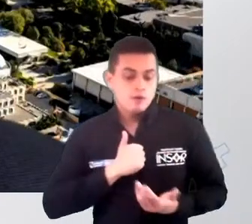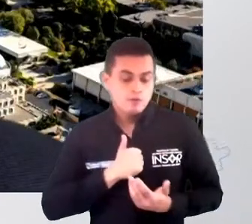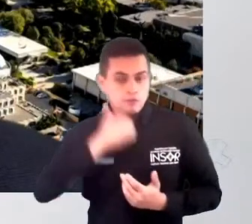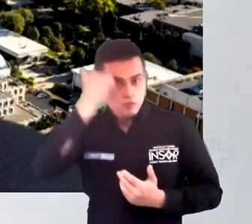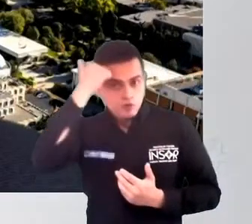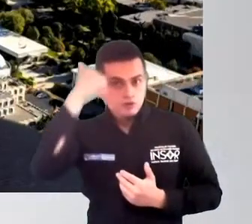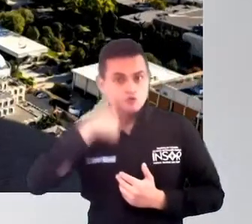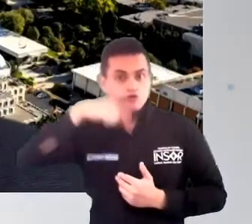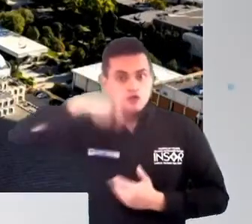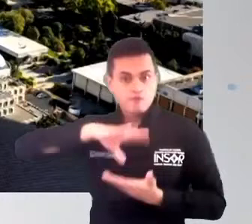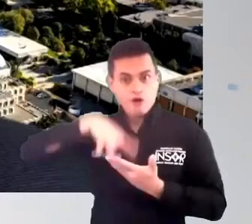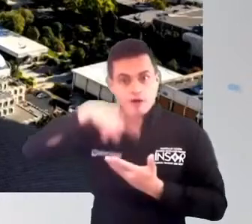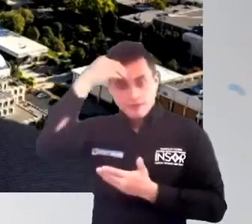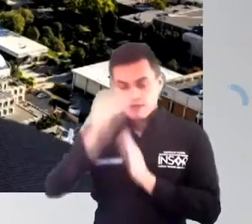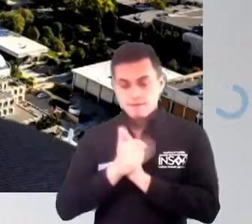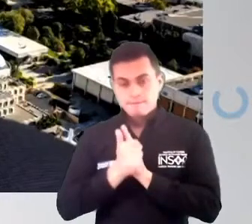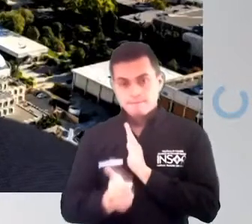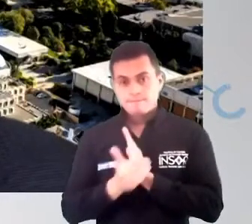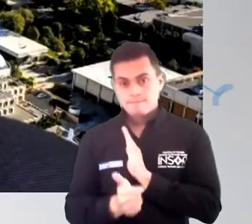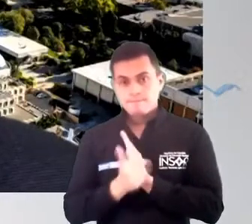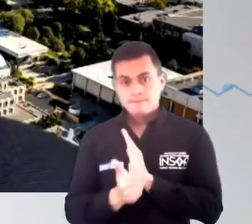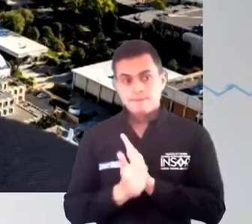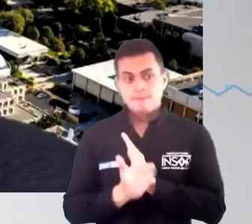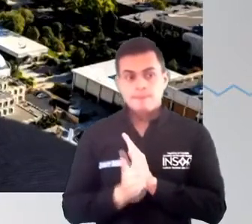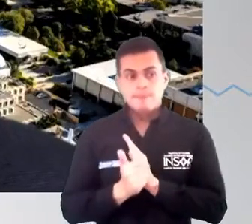que se llama un conjunto